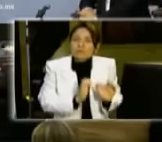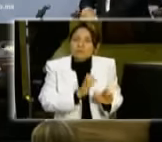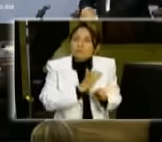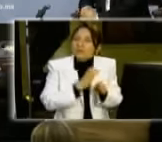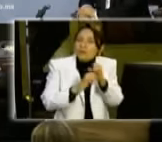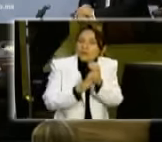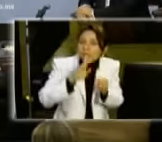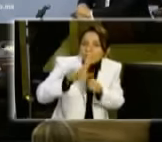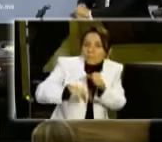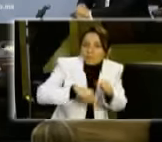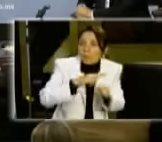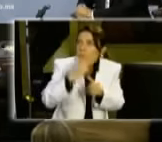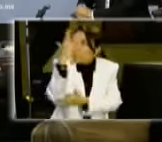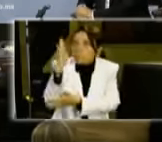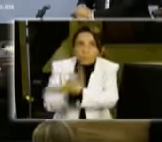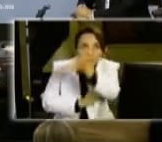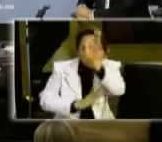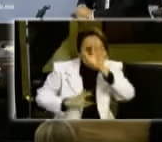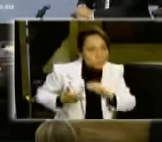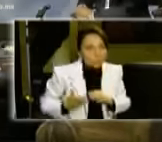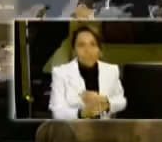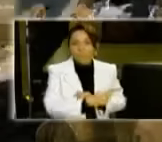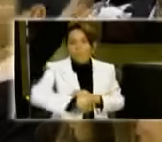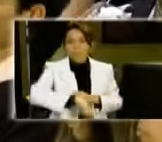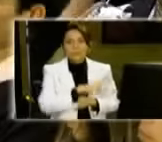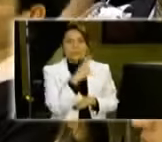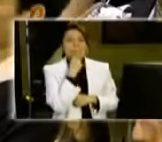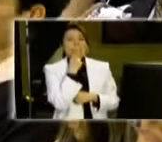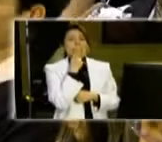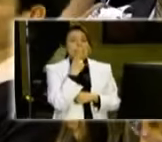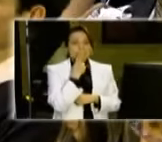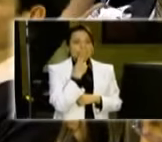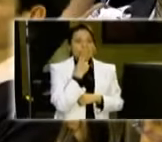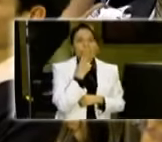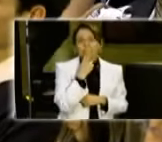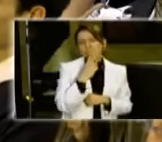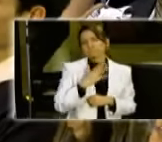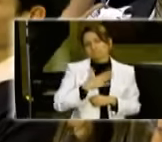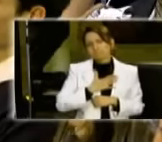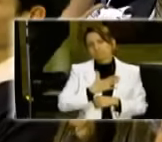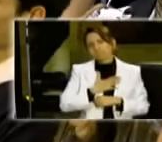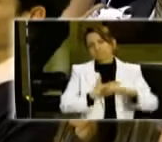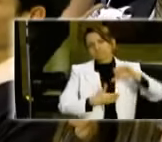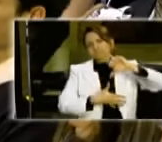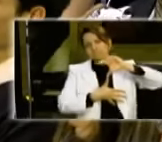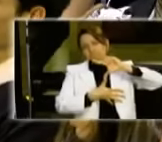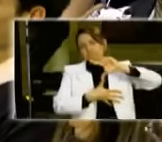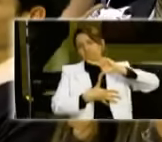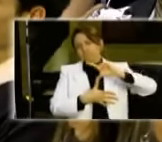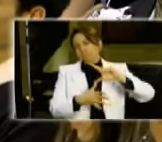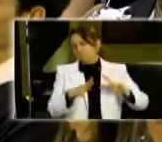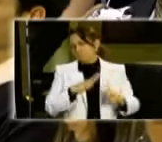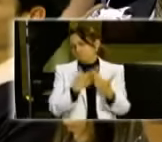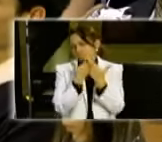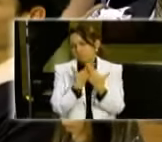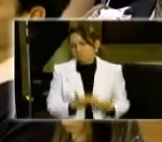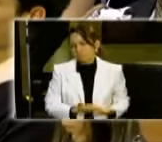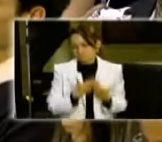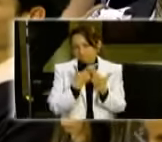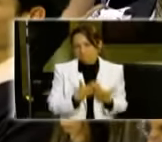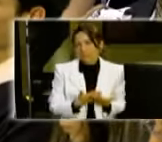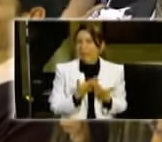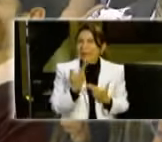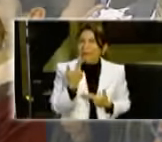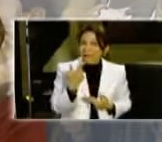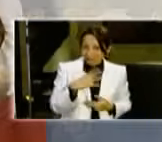todos nuestros pueblos. No somos el continente del mundo más afectado por el deterioro ambiental, pero sí somos el que se deteriora